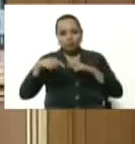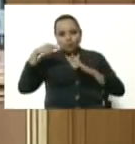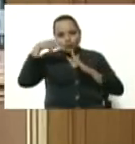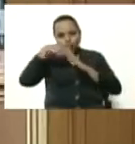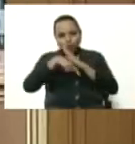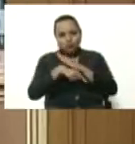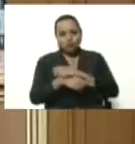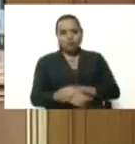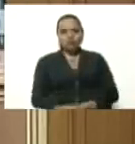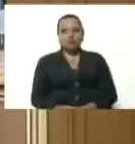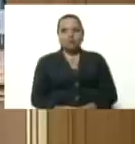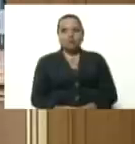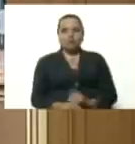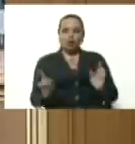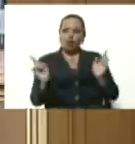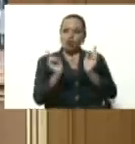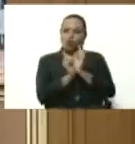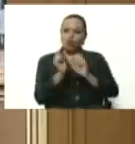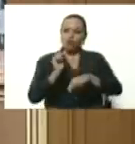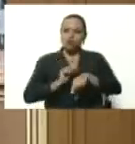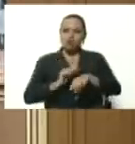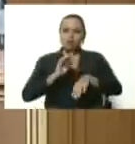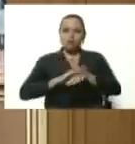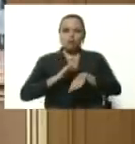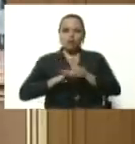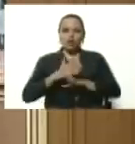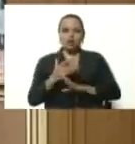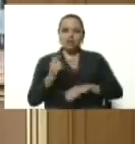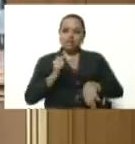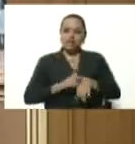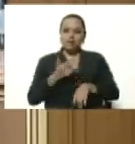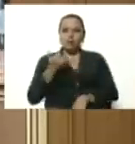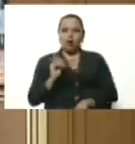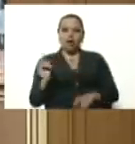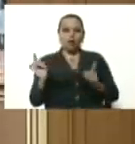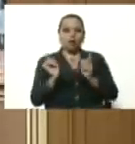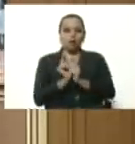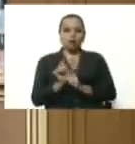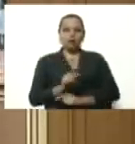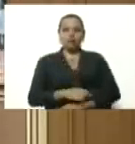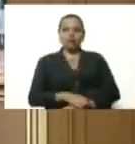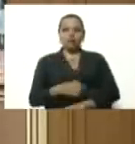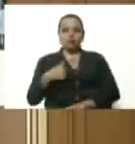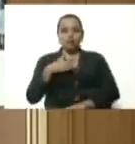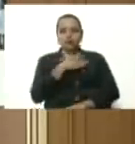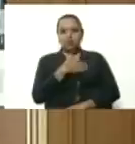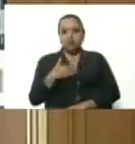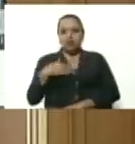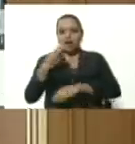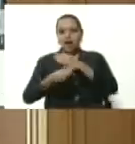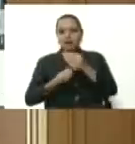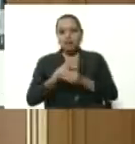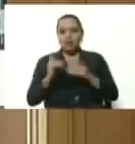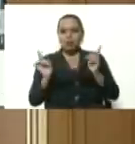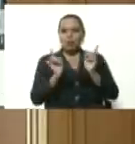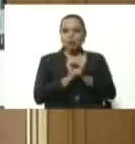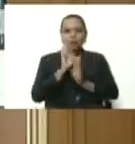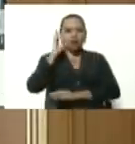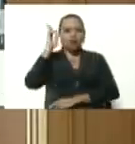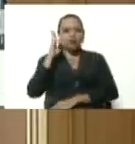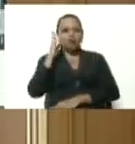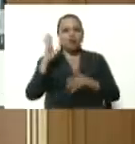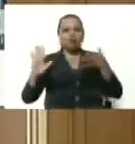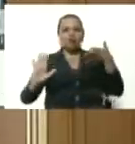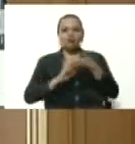en breve tiempo, porque los tiempos están medidos, y yo quería hacer unas cortas reflexiones en torno a